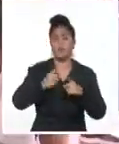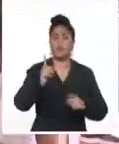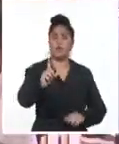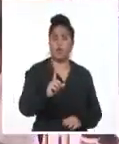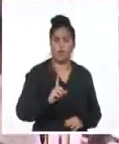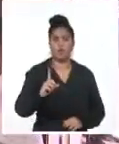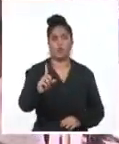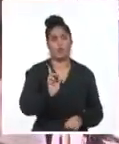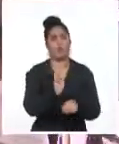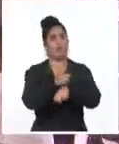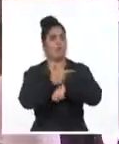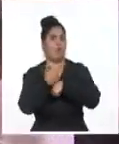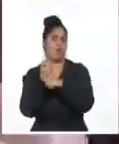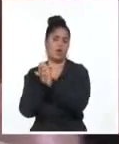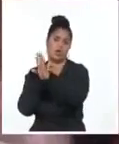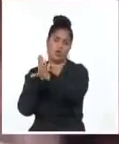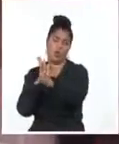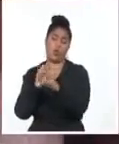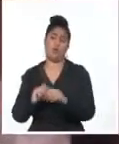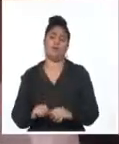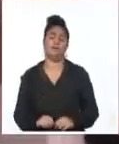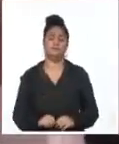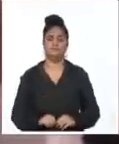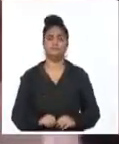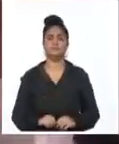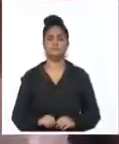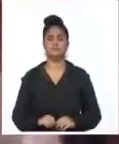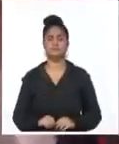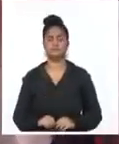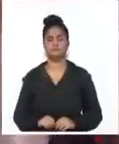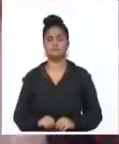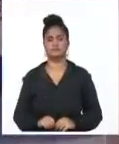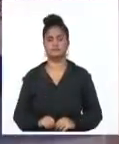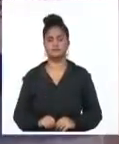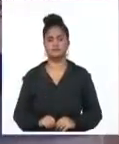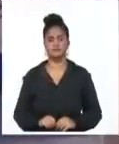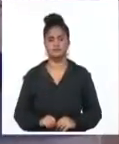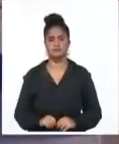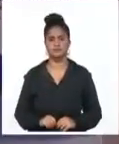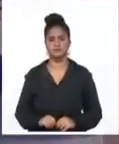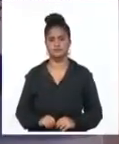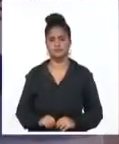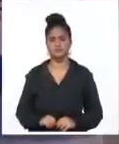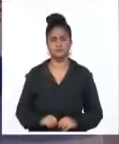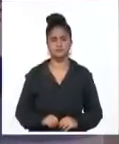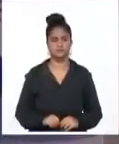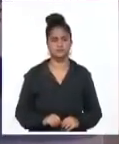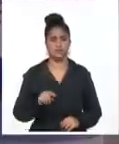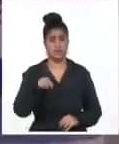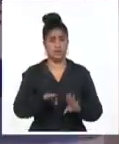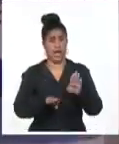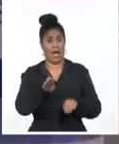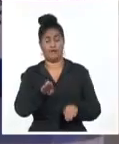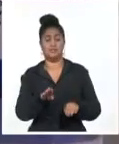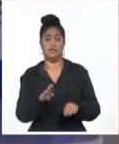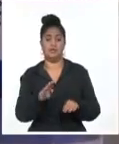la cantidad estimada de ese renglón controlado que al fin arribó. Si llegó incompleto,